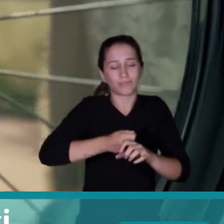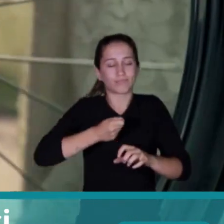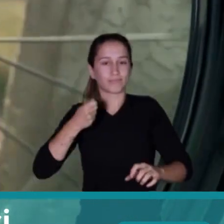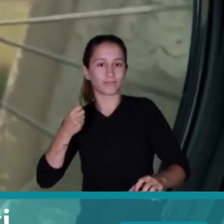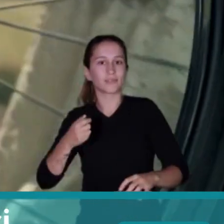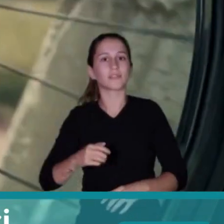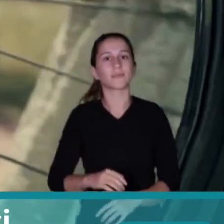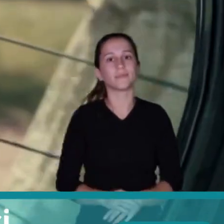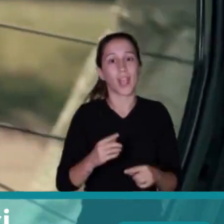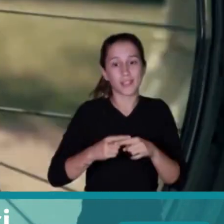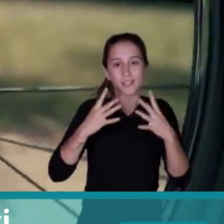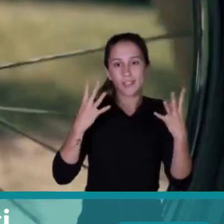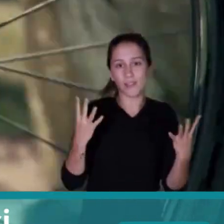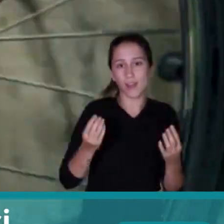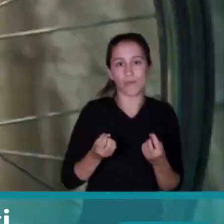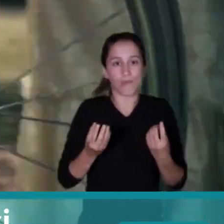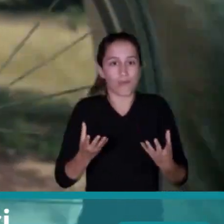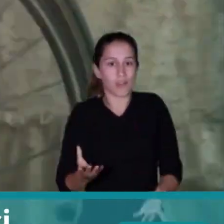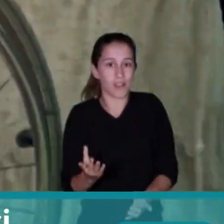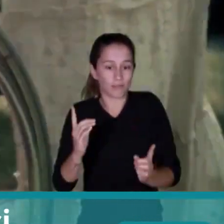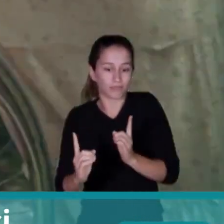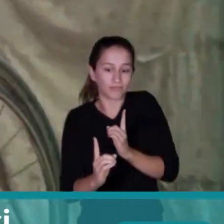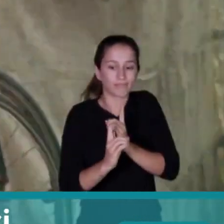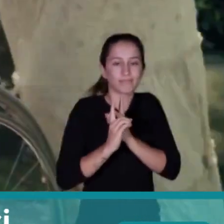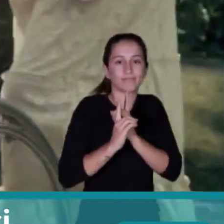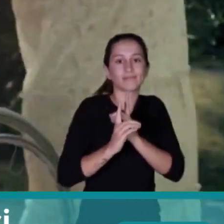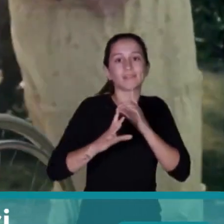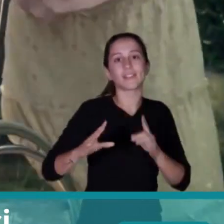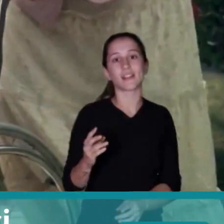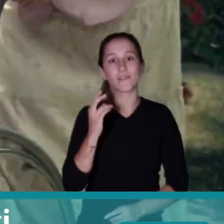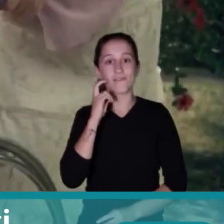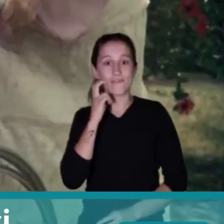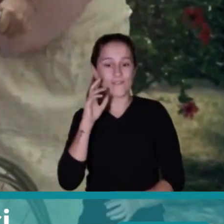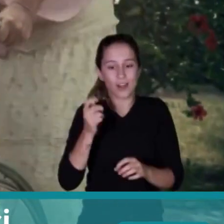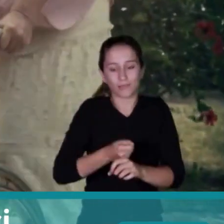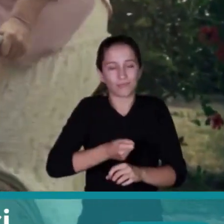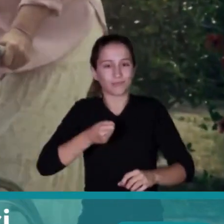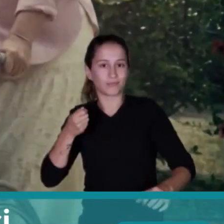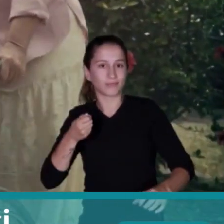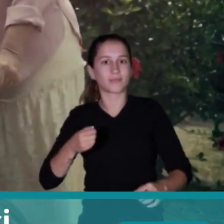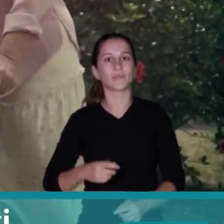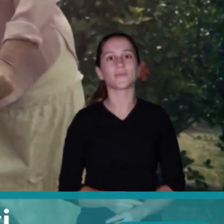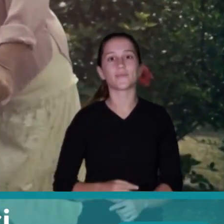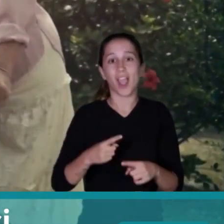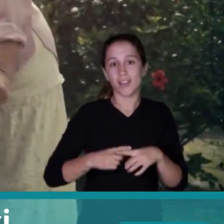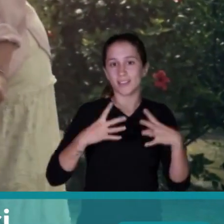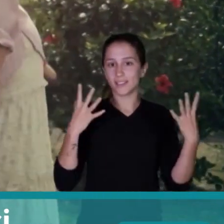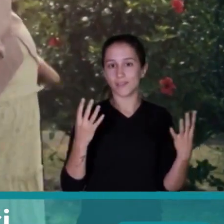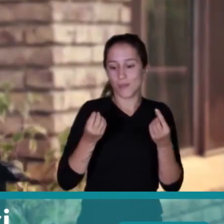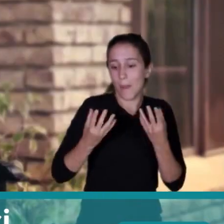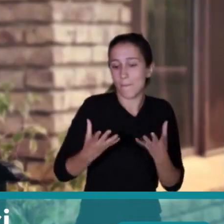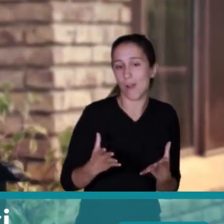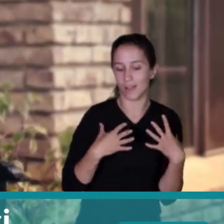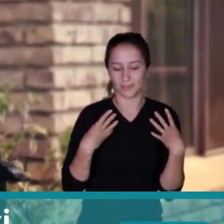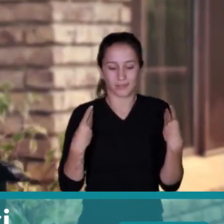que, tremenda oportunidad, una oportunidad re linda para ir a escuchar nuevas músicas y no tan nuevas en Ciudad